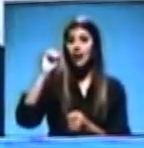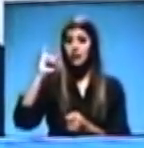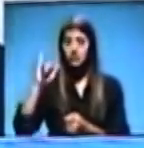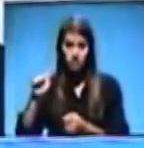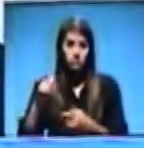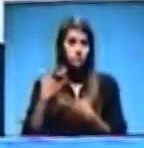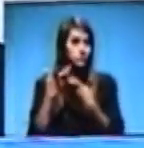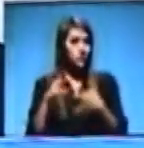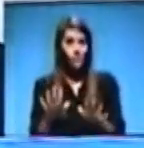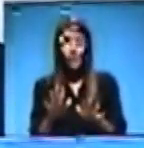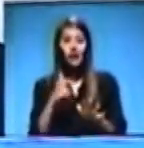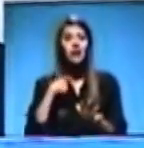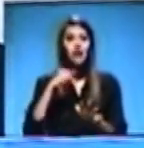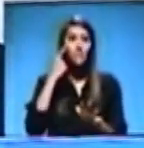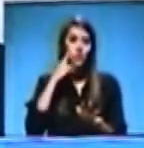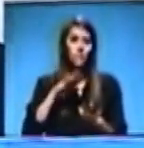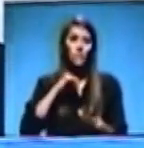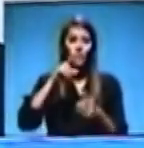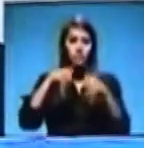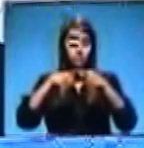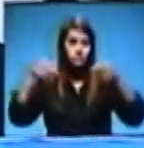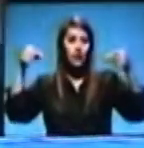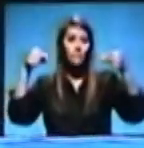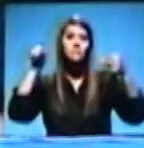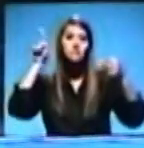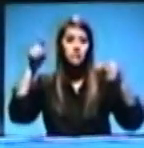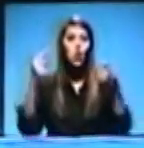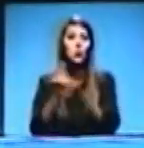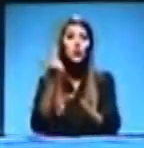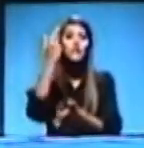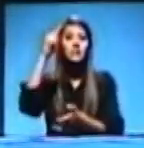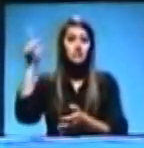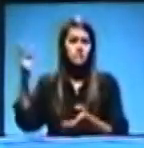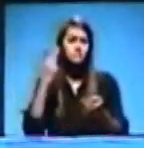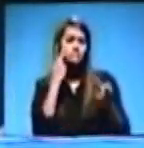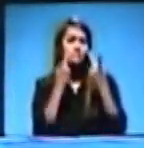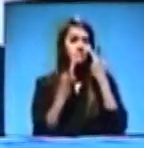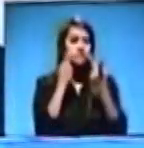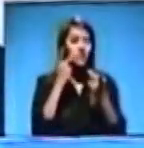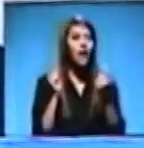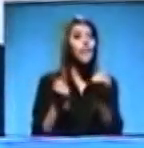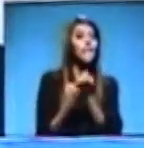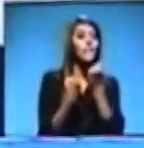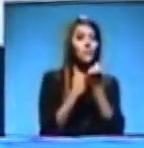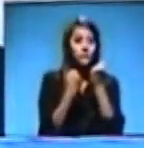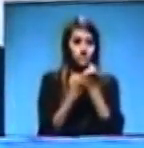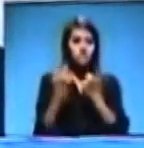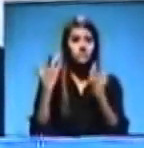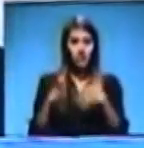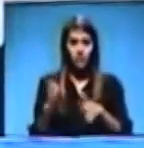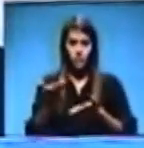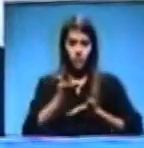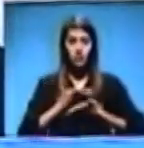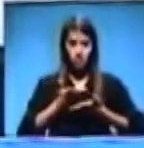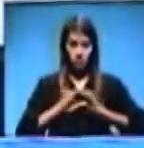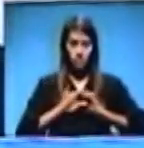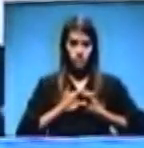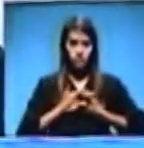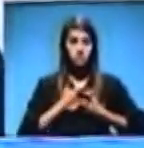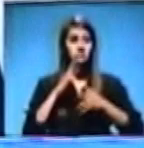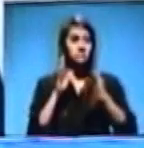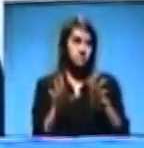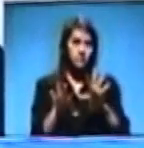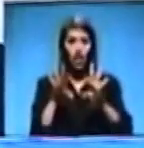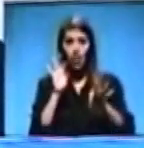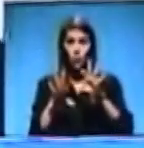una universidad japonesa que viene a apoyarnos a conocer lo que tenemos. Por supuesto que algunos de esos